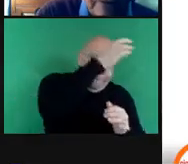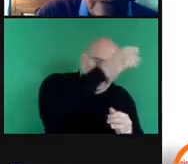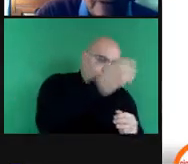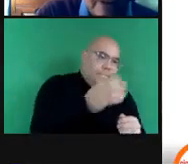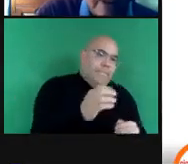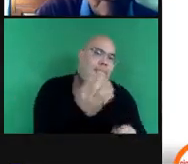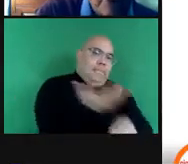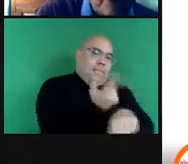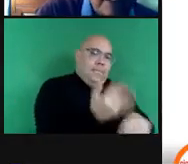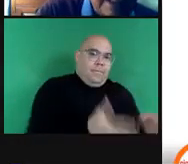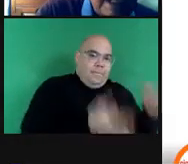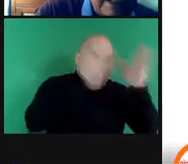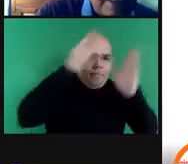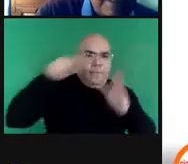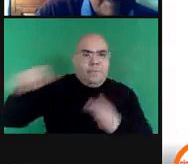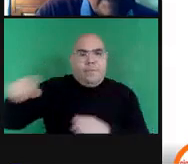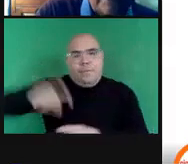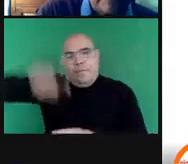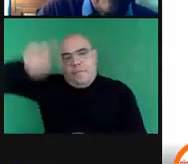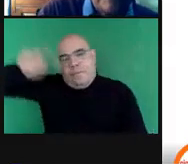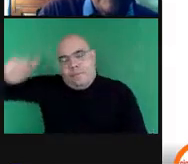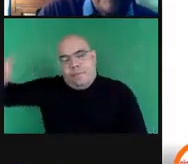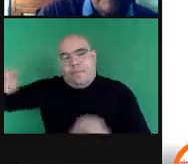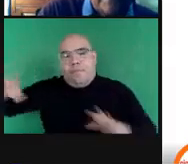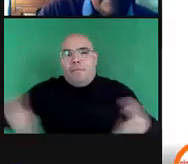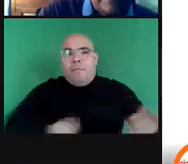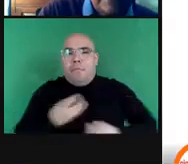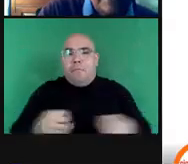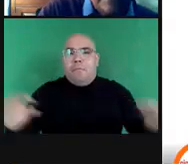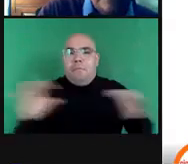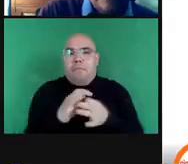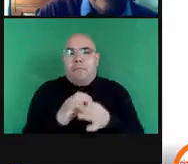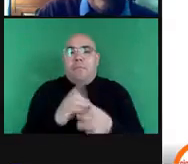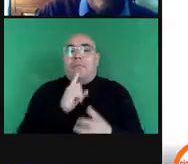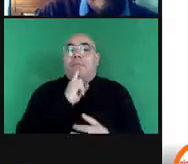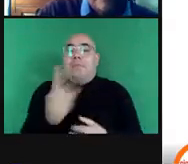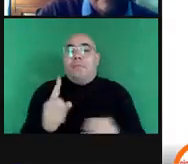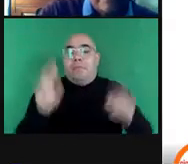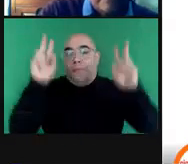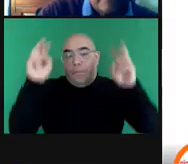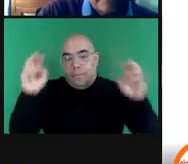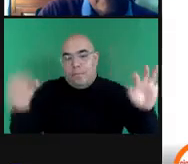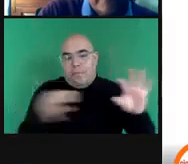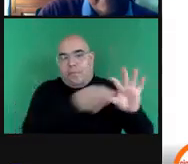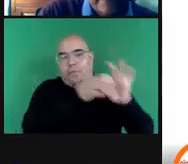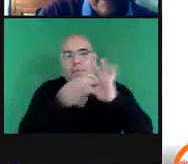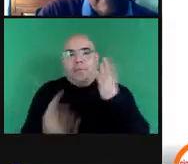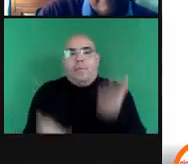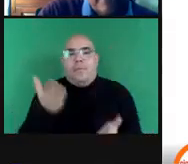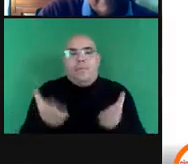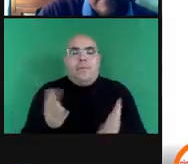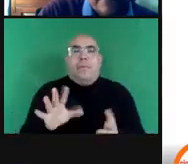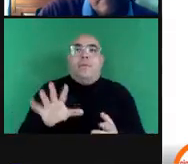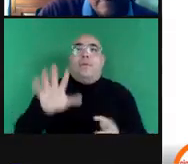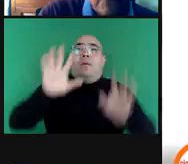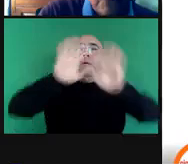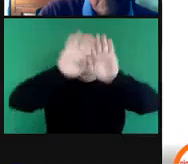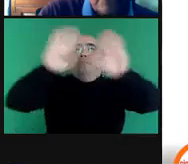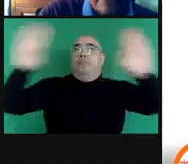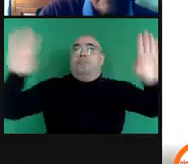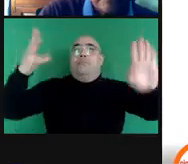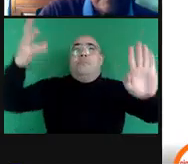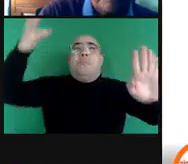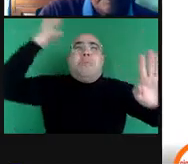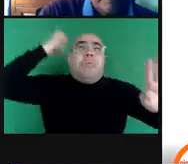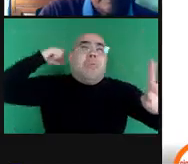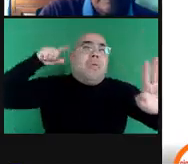monumento, pues sostienen que las manifestaciones artísticas ligadas a una arquitectura obsoleta han logrado darle nuevos usos